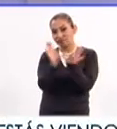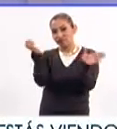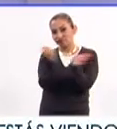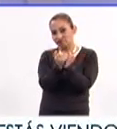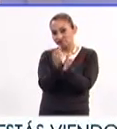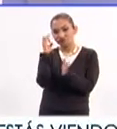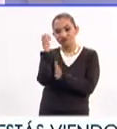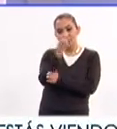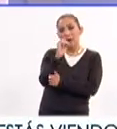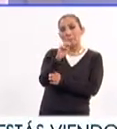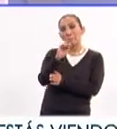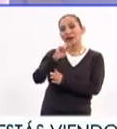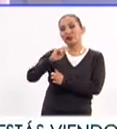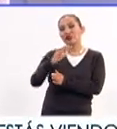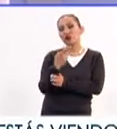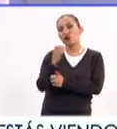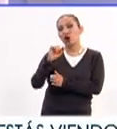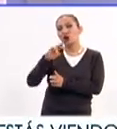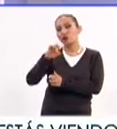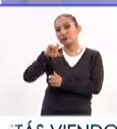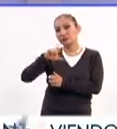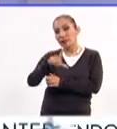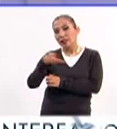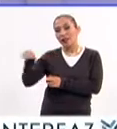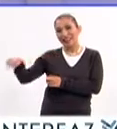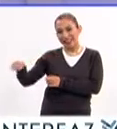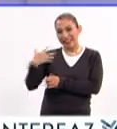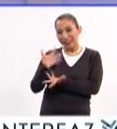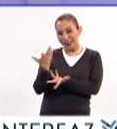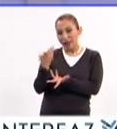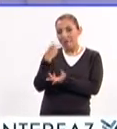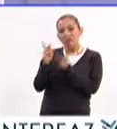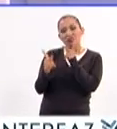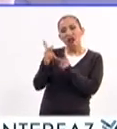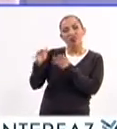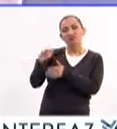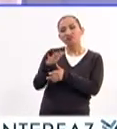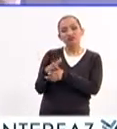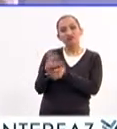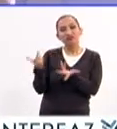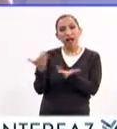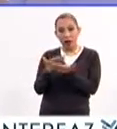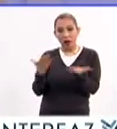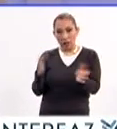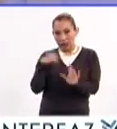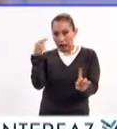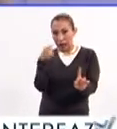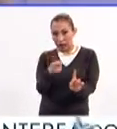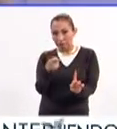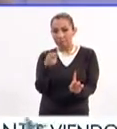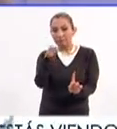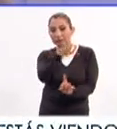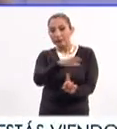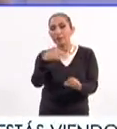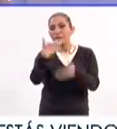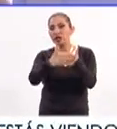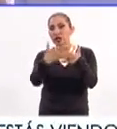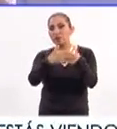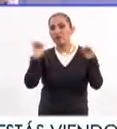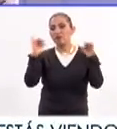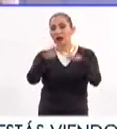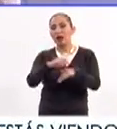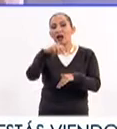certificación del British Council, con quien pues estamos platicando sobre ahora ya específicamente el evento